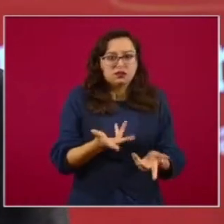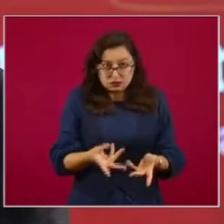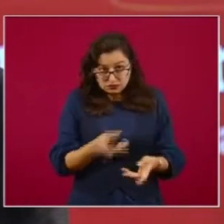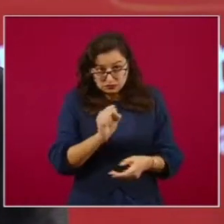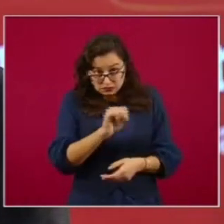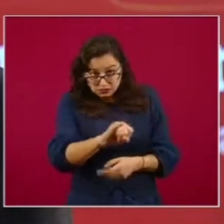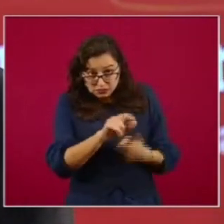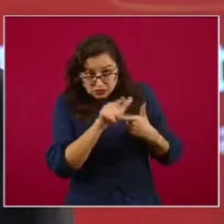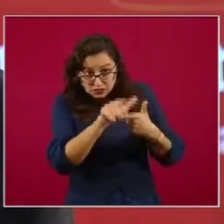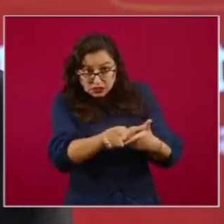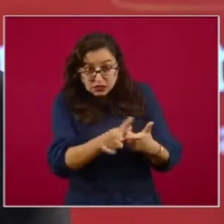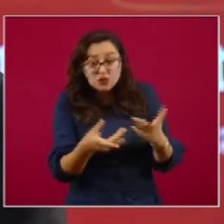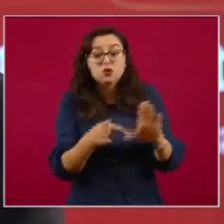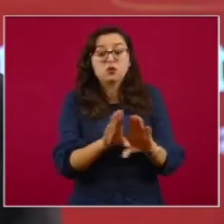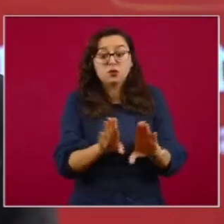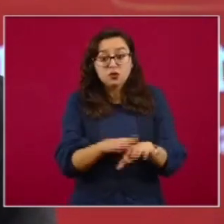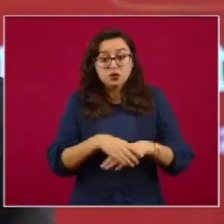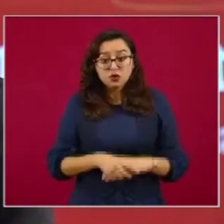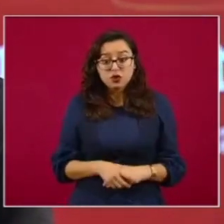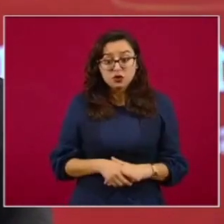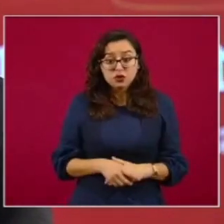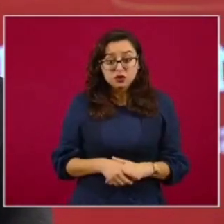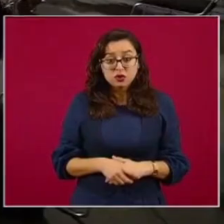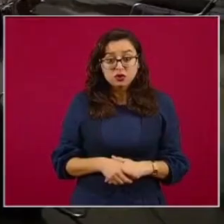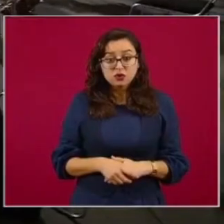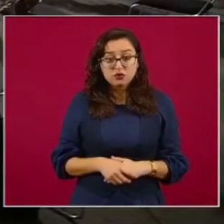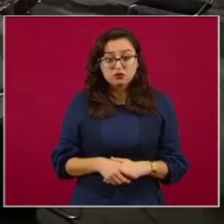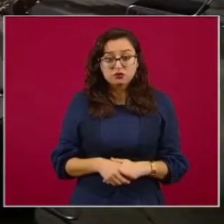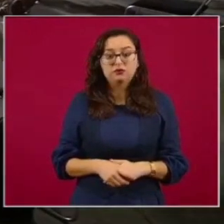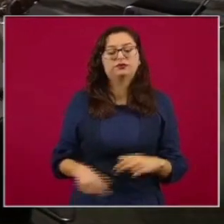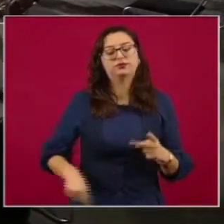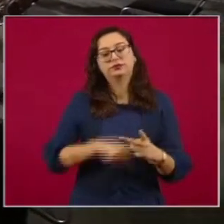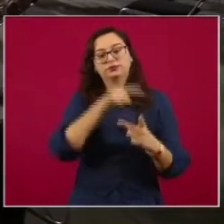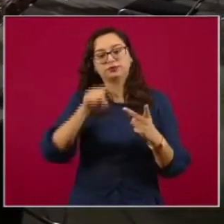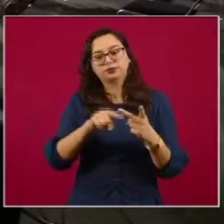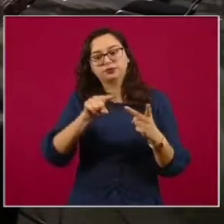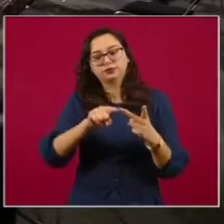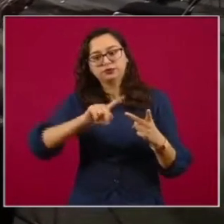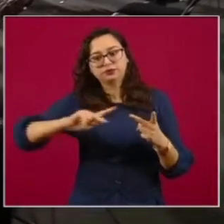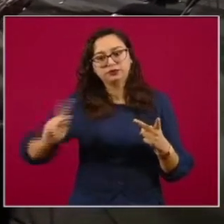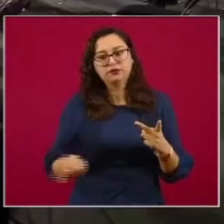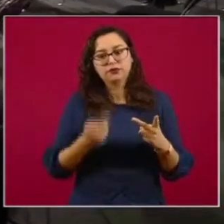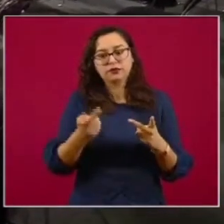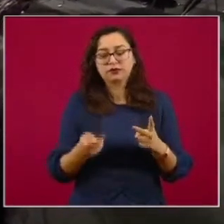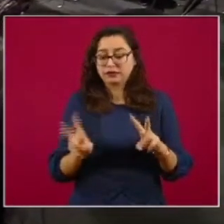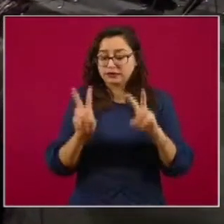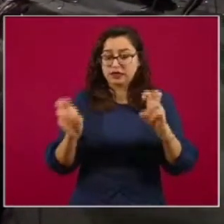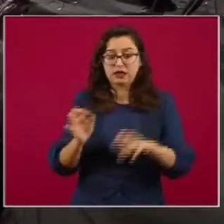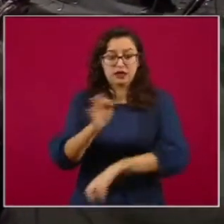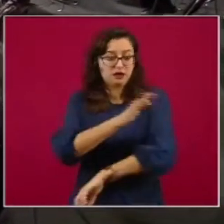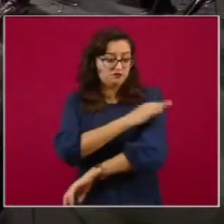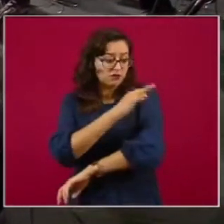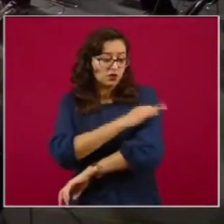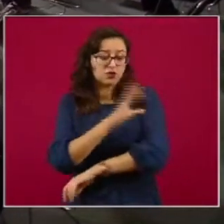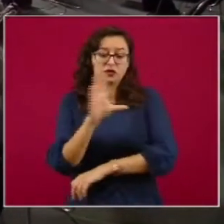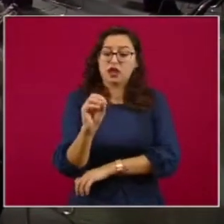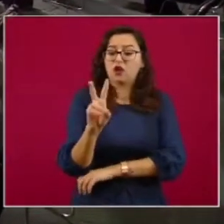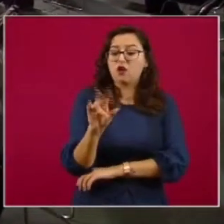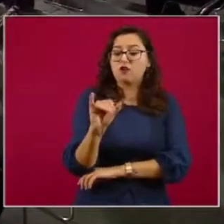Eso es un poco la explicación que puedo dar. La segunda tiene que ver con el tema de las vacunas COVID. Ayer en